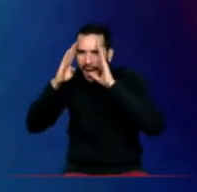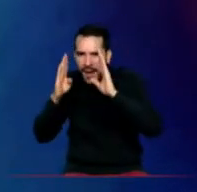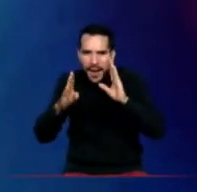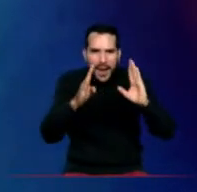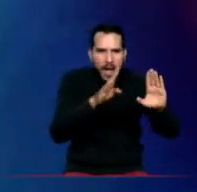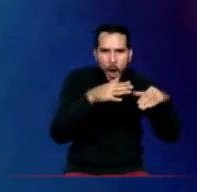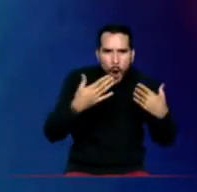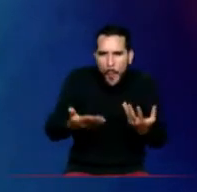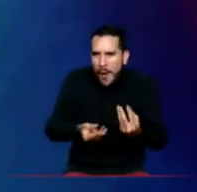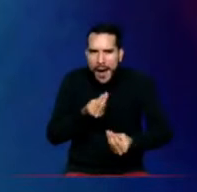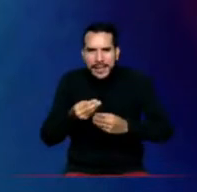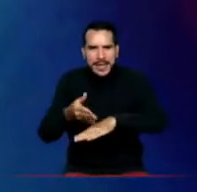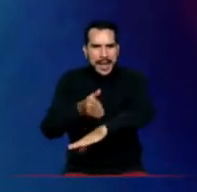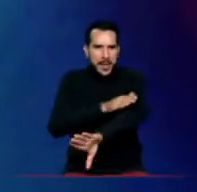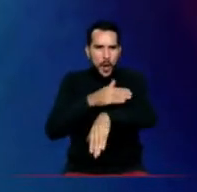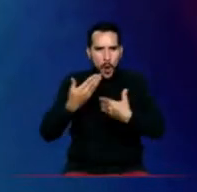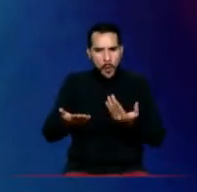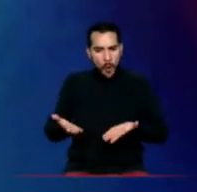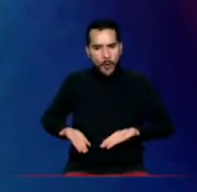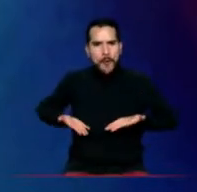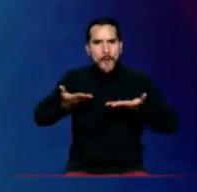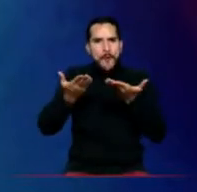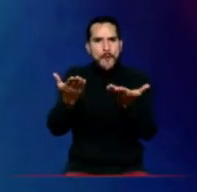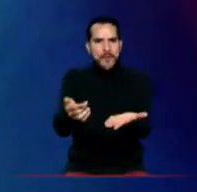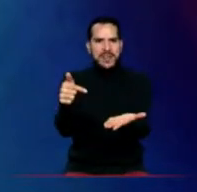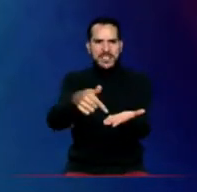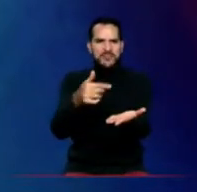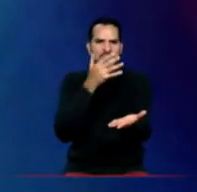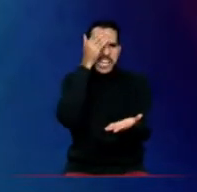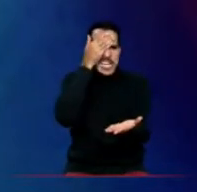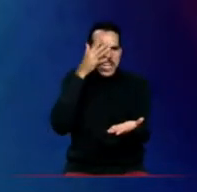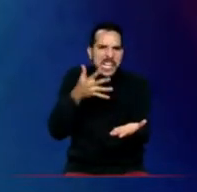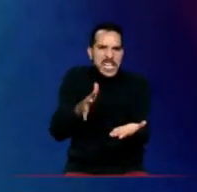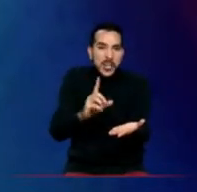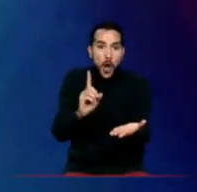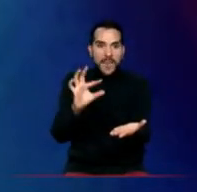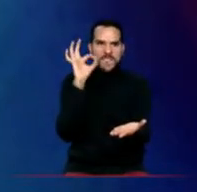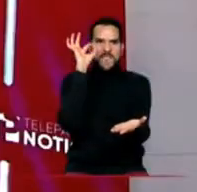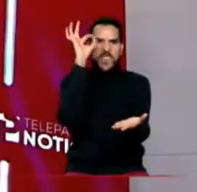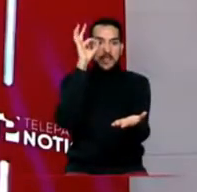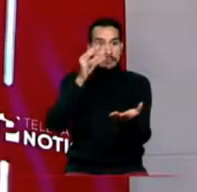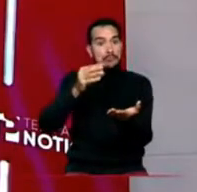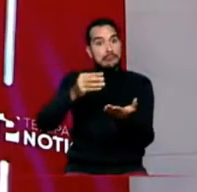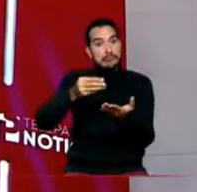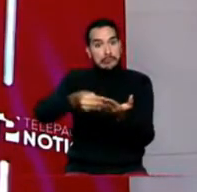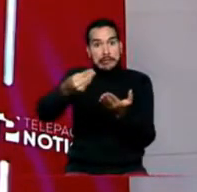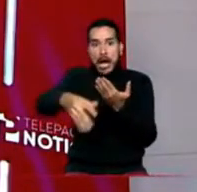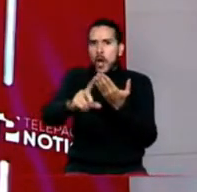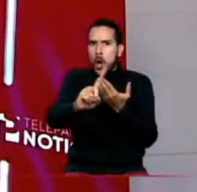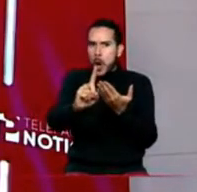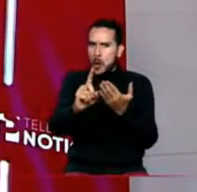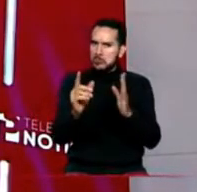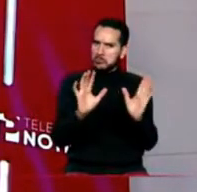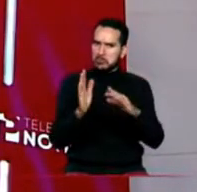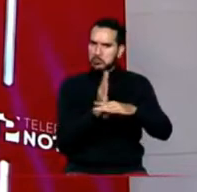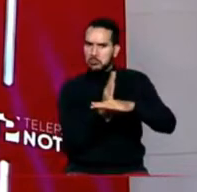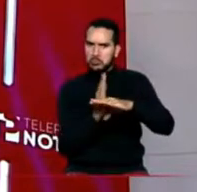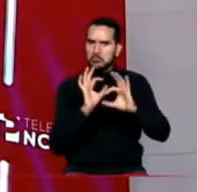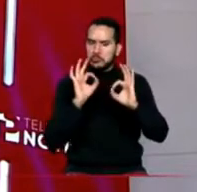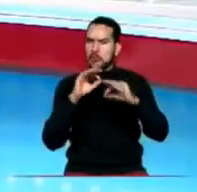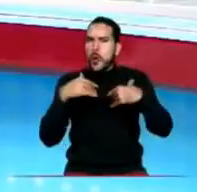buena calidad, pero que adicional a eso, pues tenga también una muy buena oferta en precio. Director, para terminar,